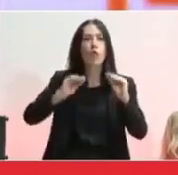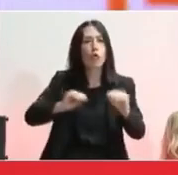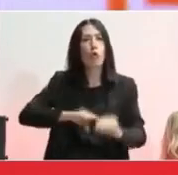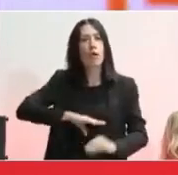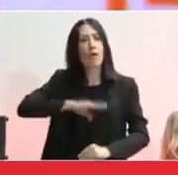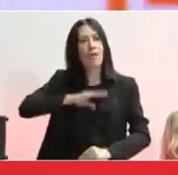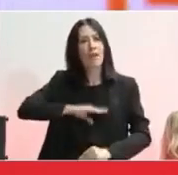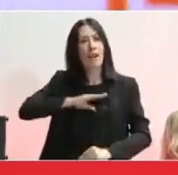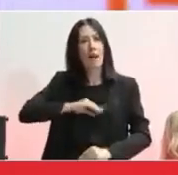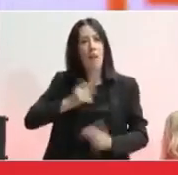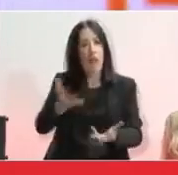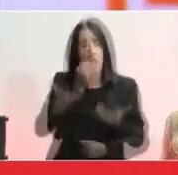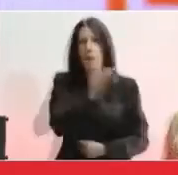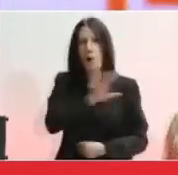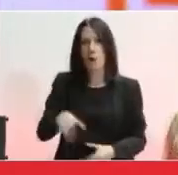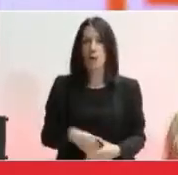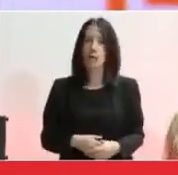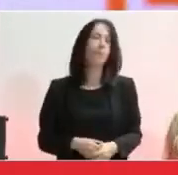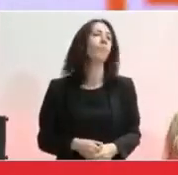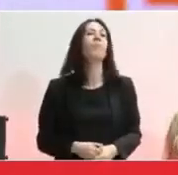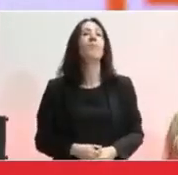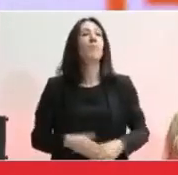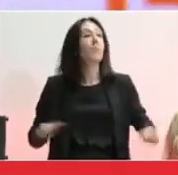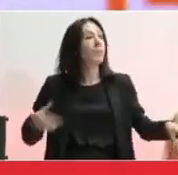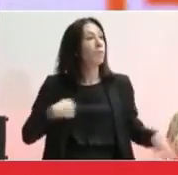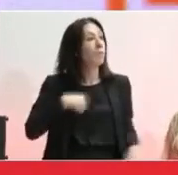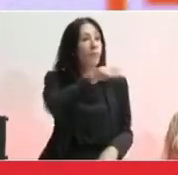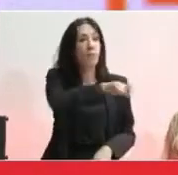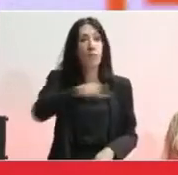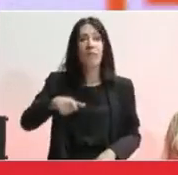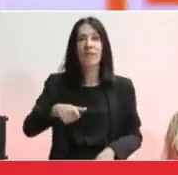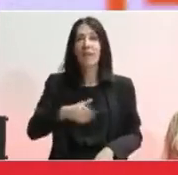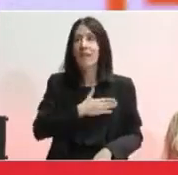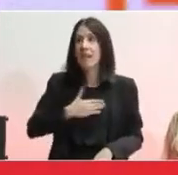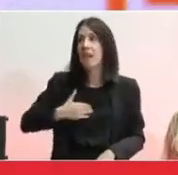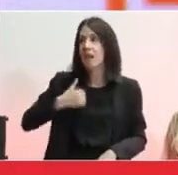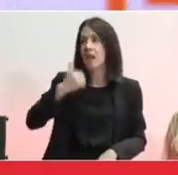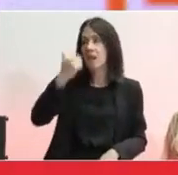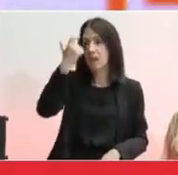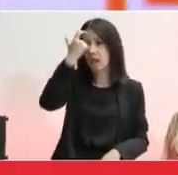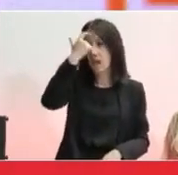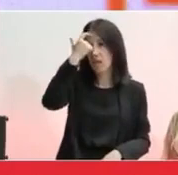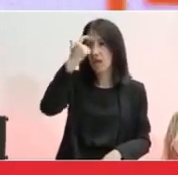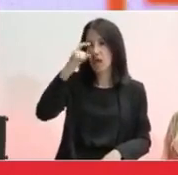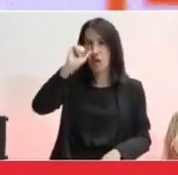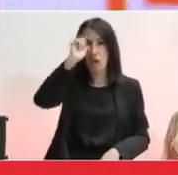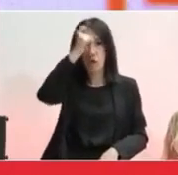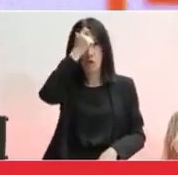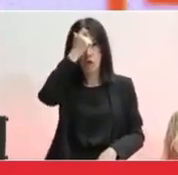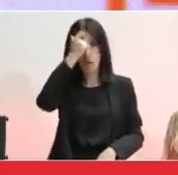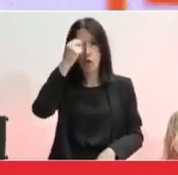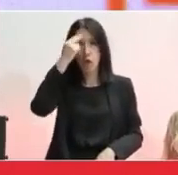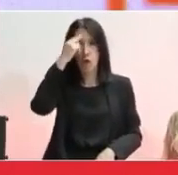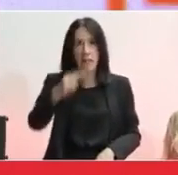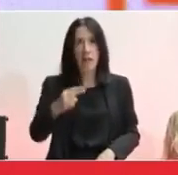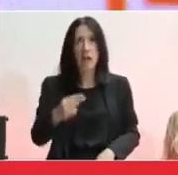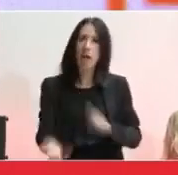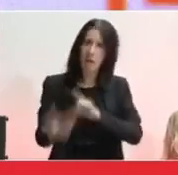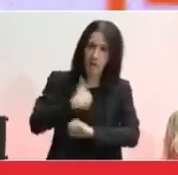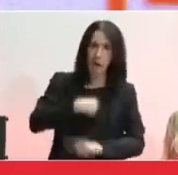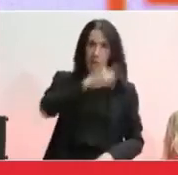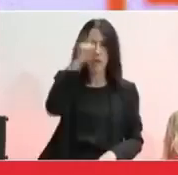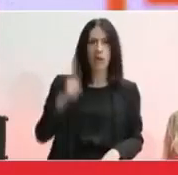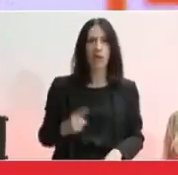honorable propósito de prosperar. Quien quiera saber qué es la tolerancia, que mire a Madrid. Quien quiera